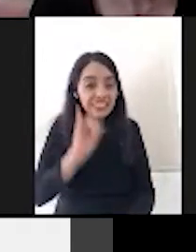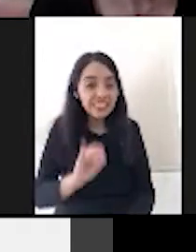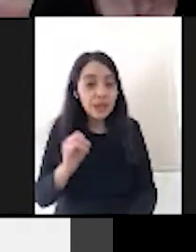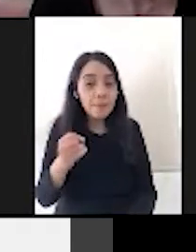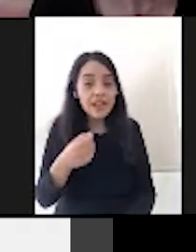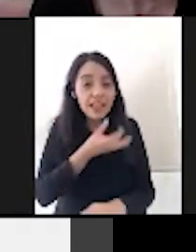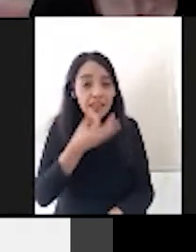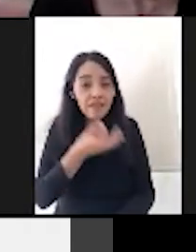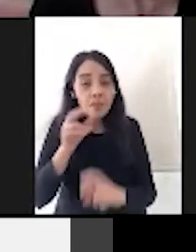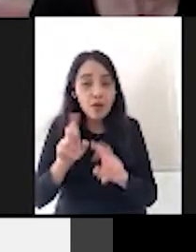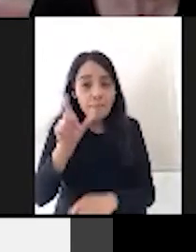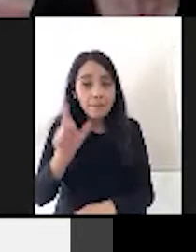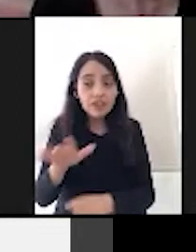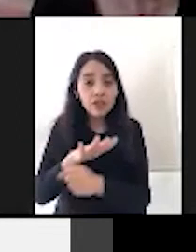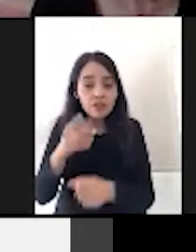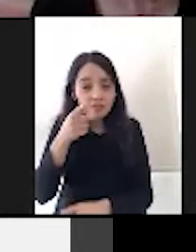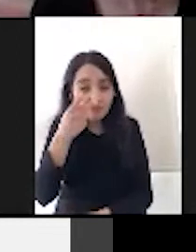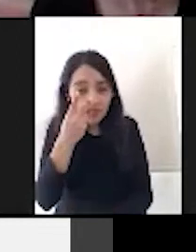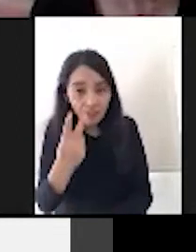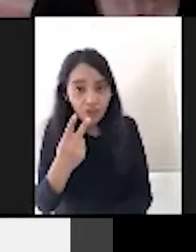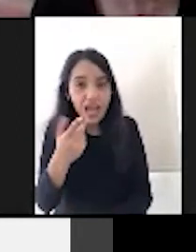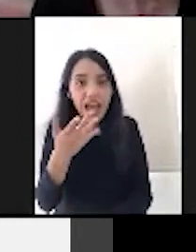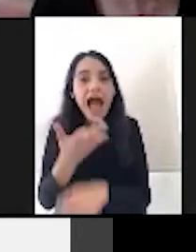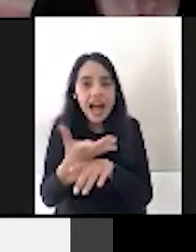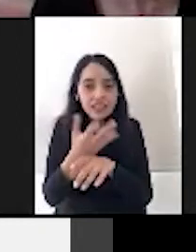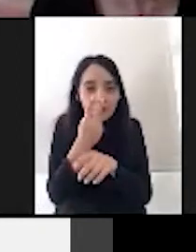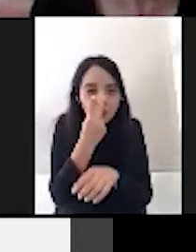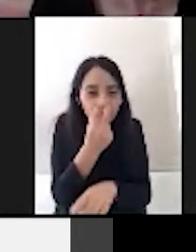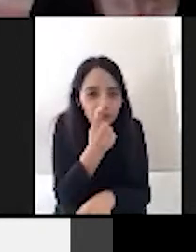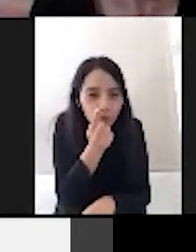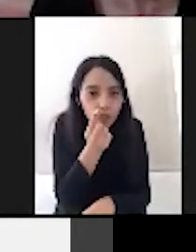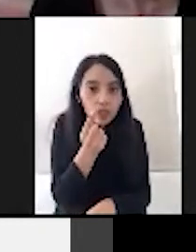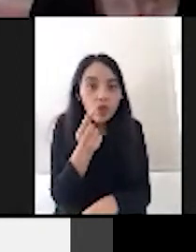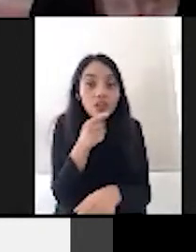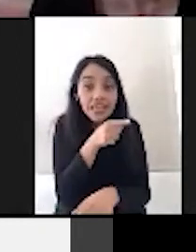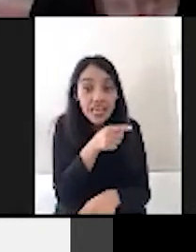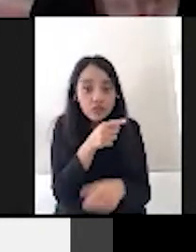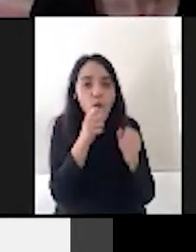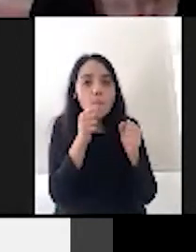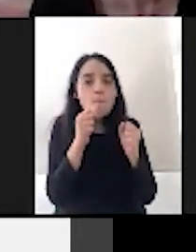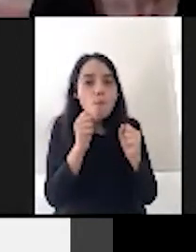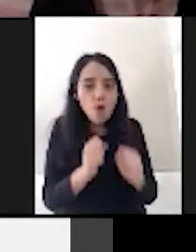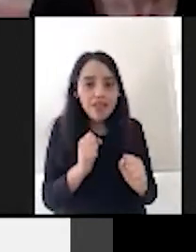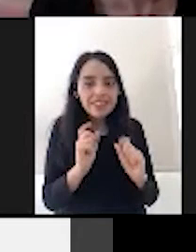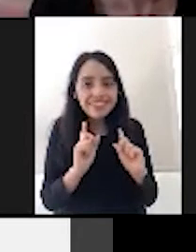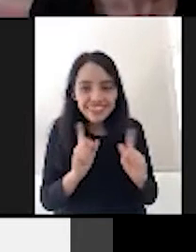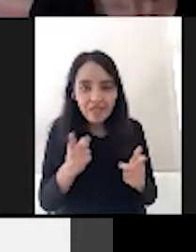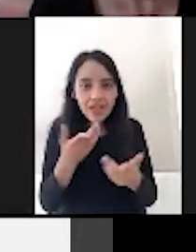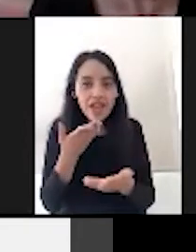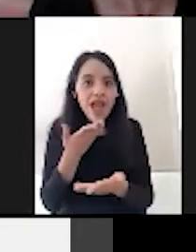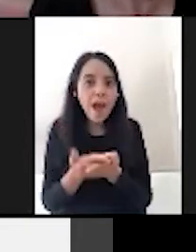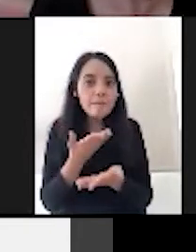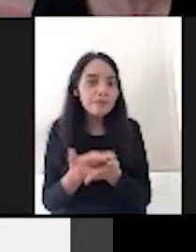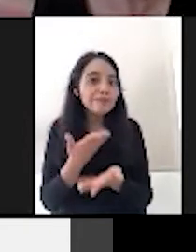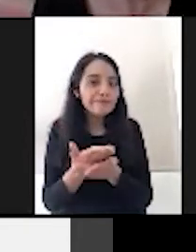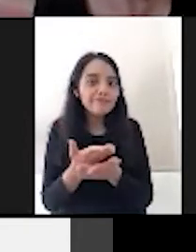función visual remanente. Y esta función visual siempre puede y debe ser aprovechada para realizar tareas que requieren la visión.